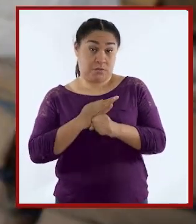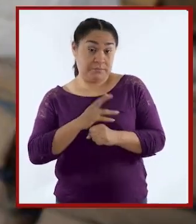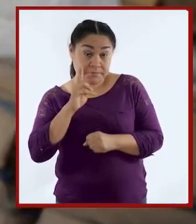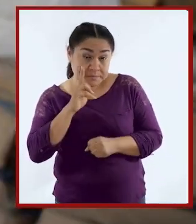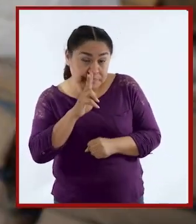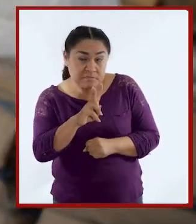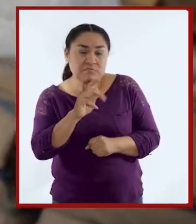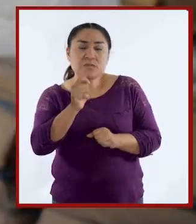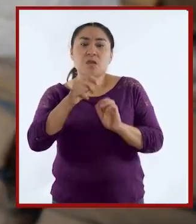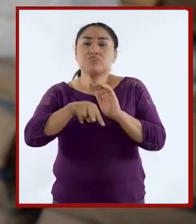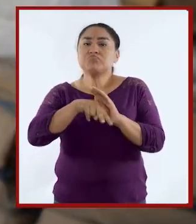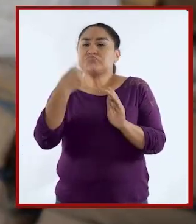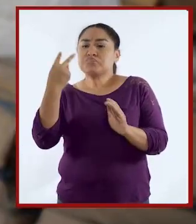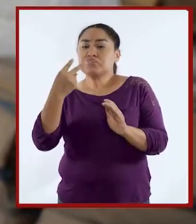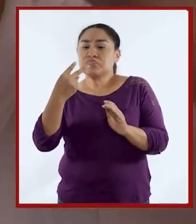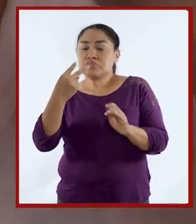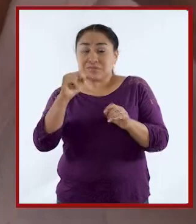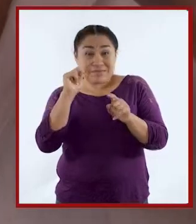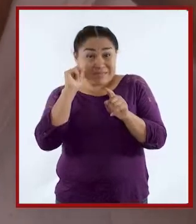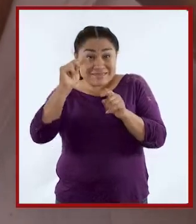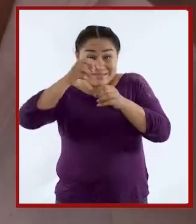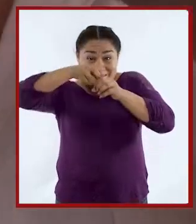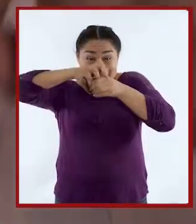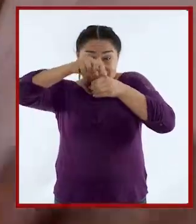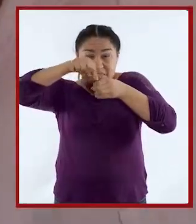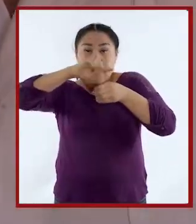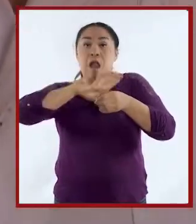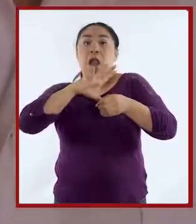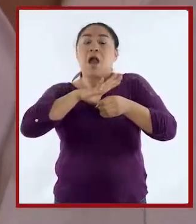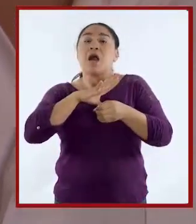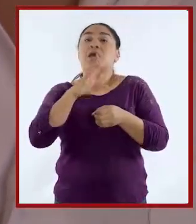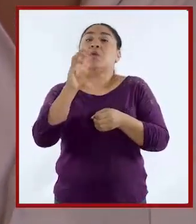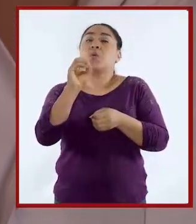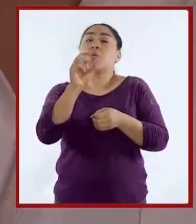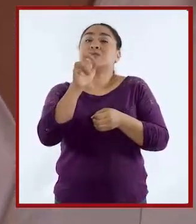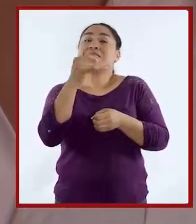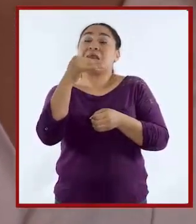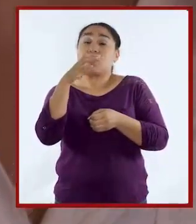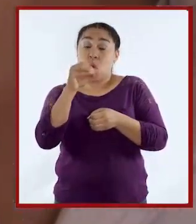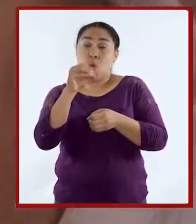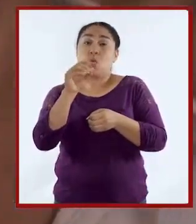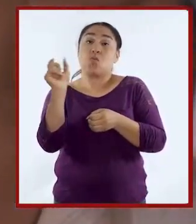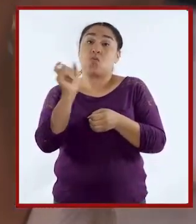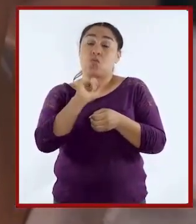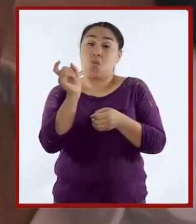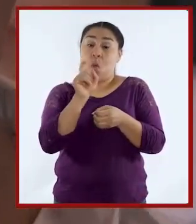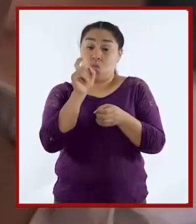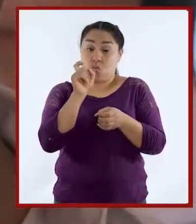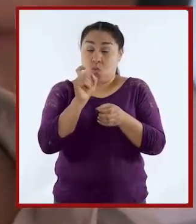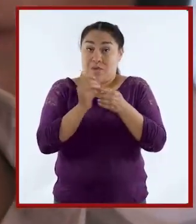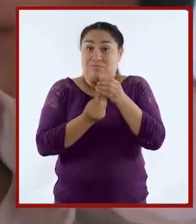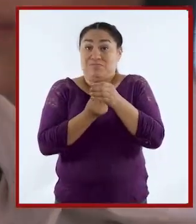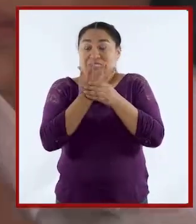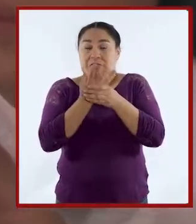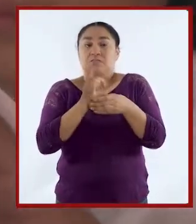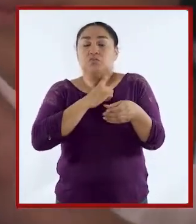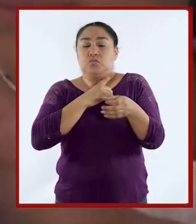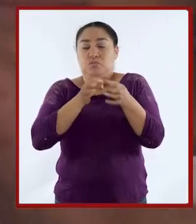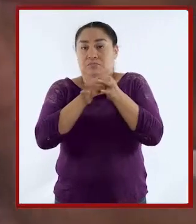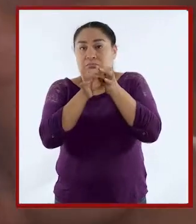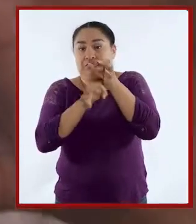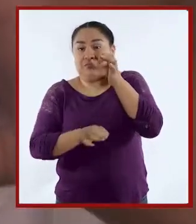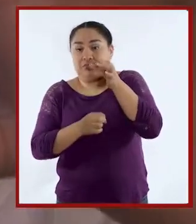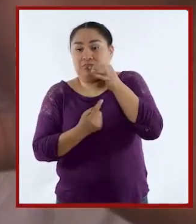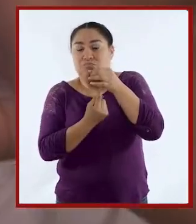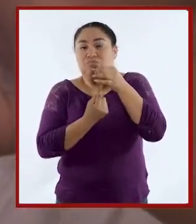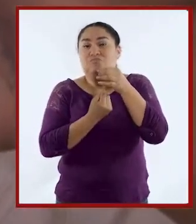Aquí vemos un espacio vacío donde tiene oxígeno todavía. Entonces, cuando sube el agua, obliga a subir el clip para arriba gracias